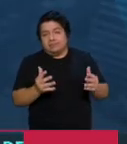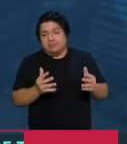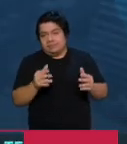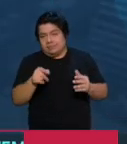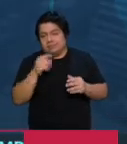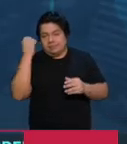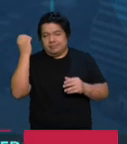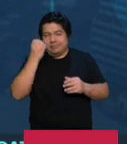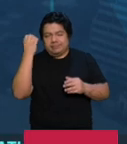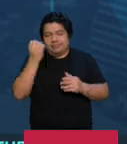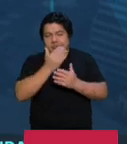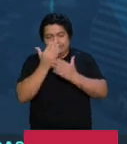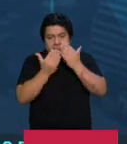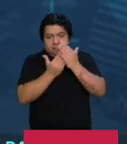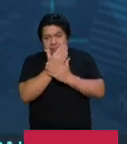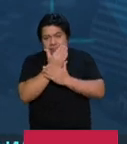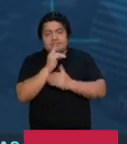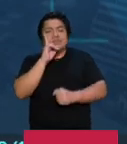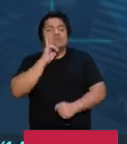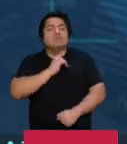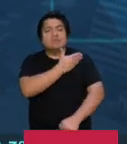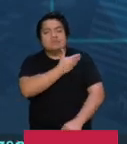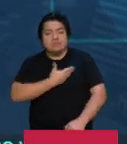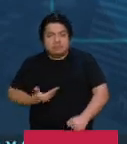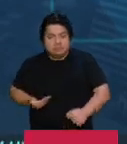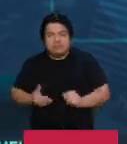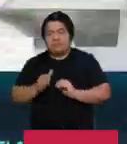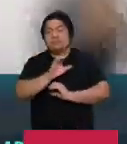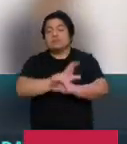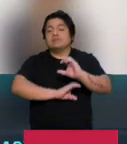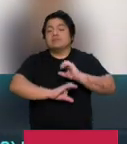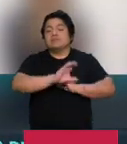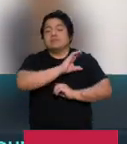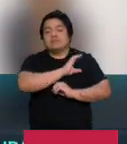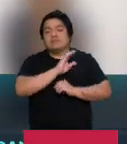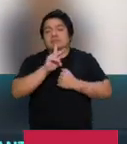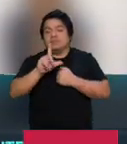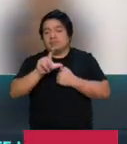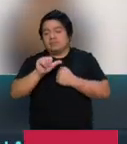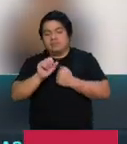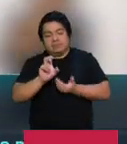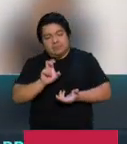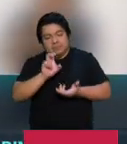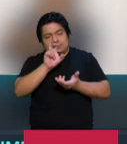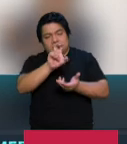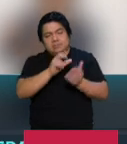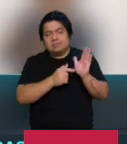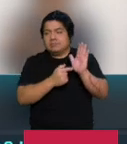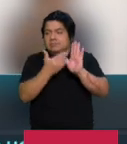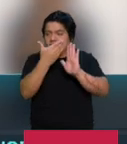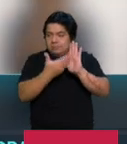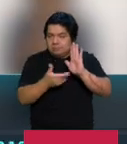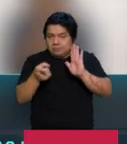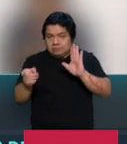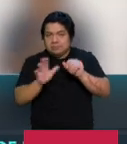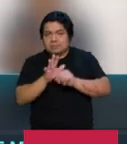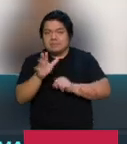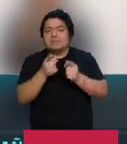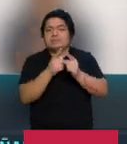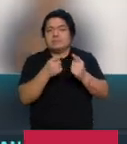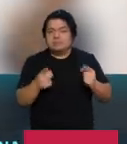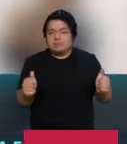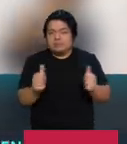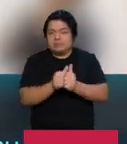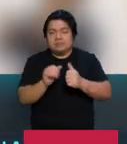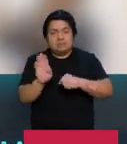Y en la conferencia mañanera del pueblo, la presidenta Claudia Sheinbaum Pardo presentó el Plan de Inversión en Infraestructura para el Desarrollo con